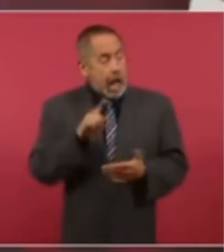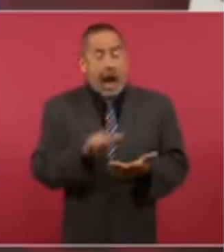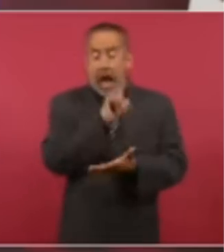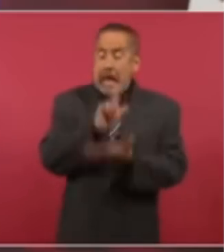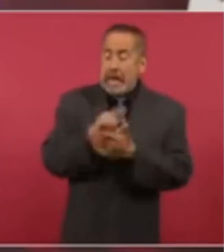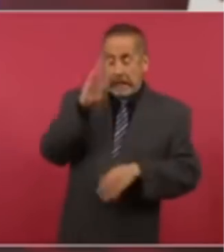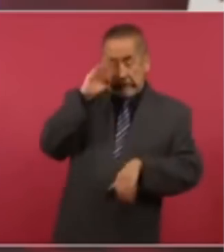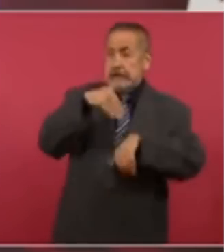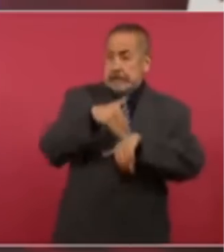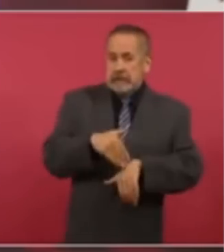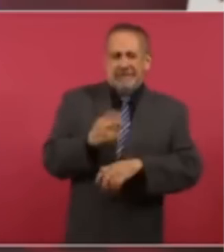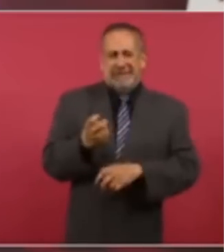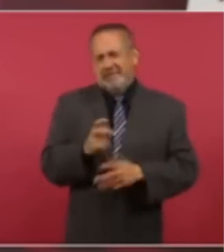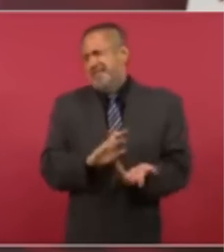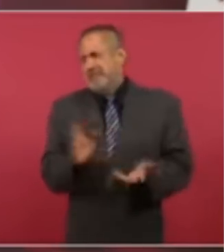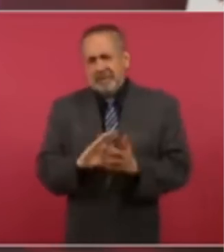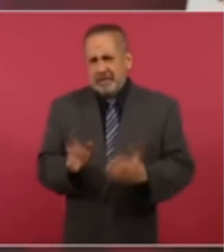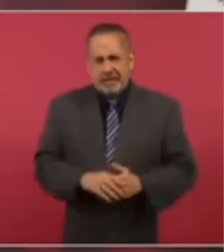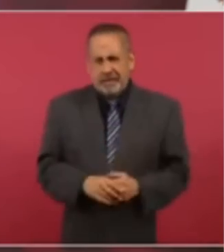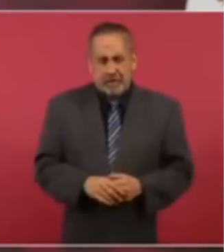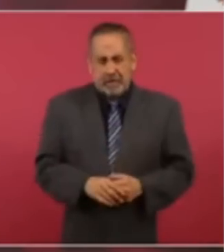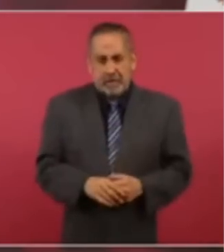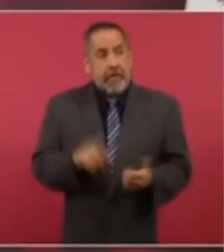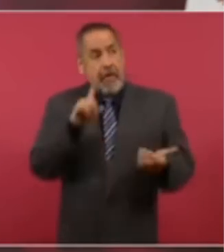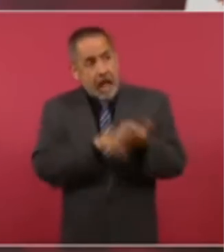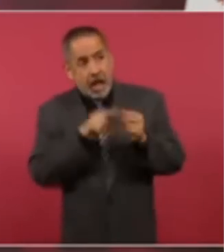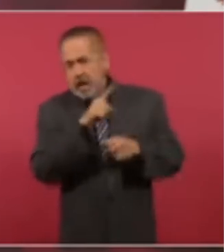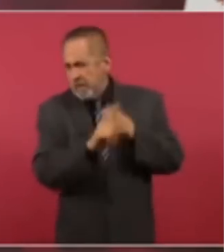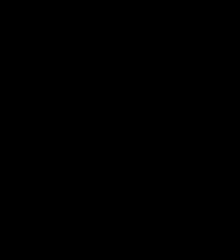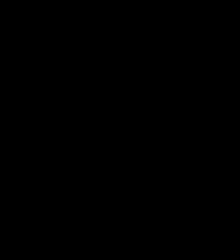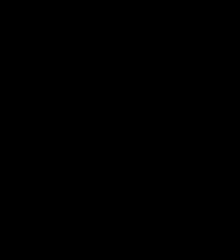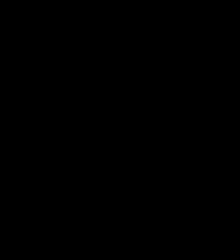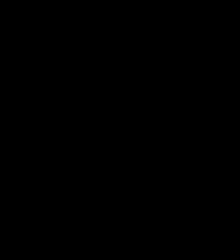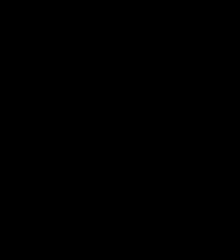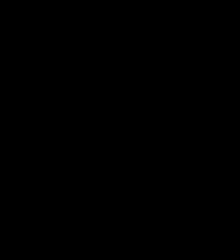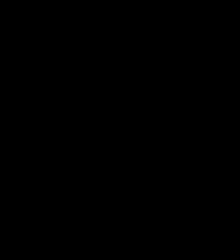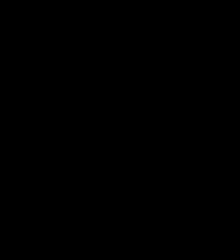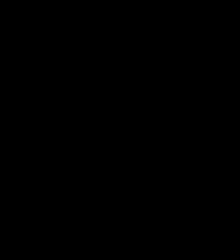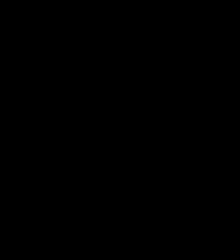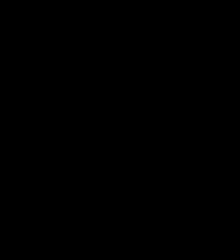Unidos. Amigos y amigas, nos vemos en el próximo video.